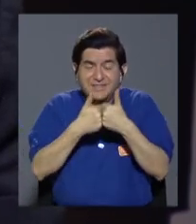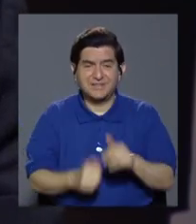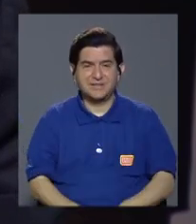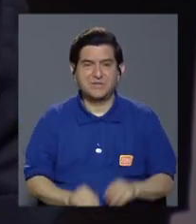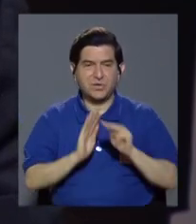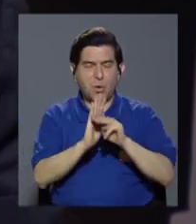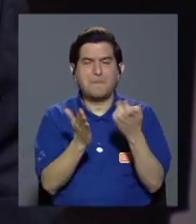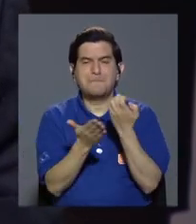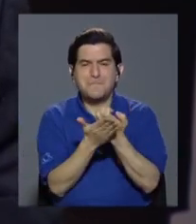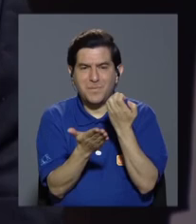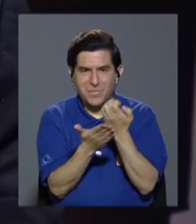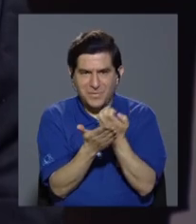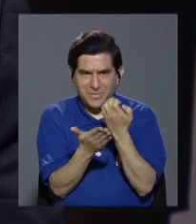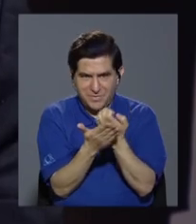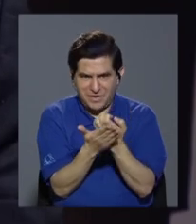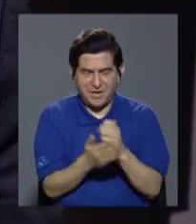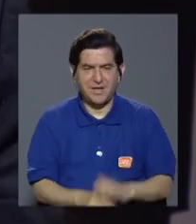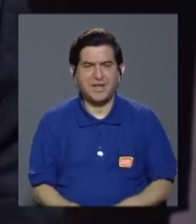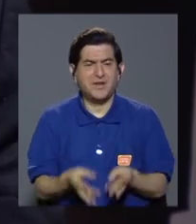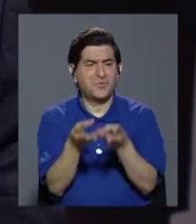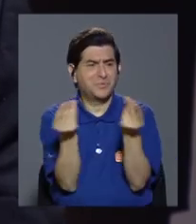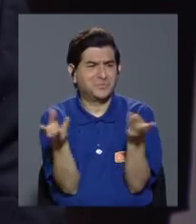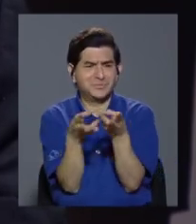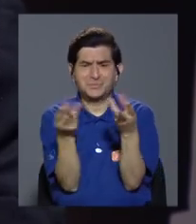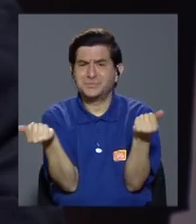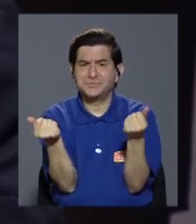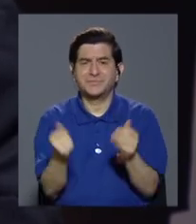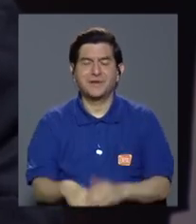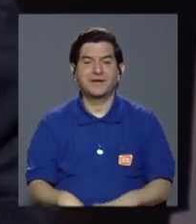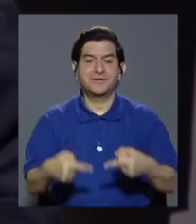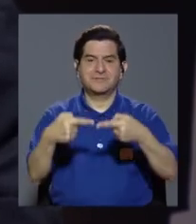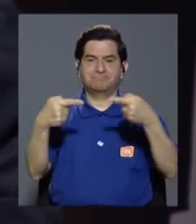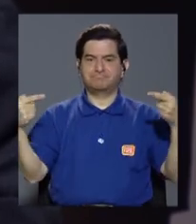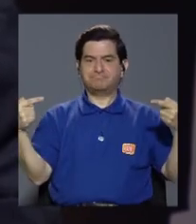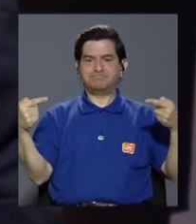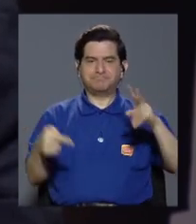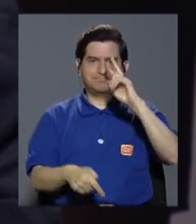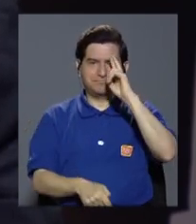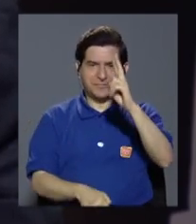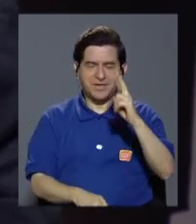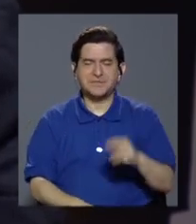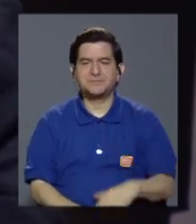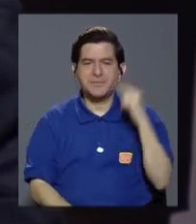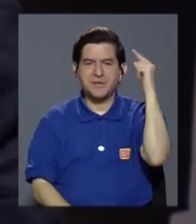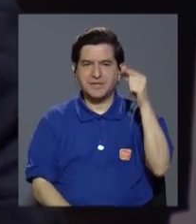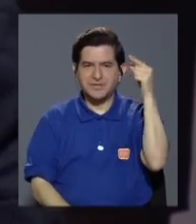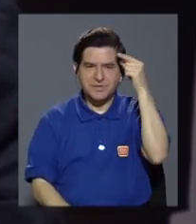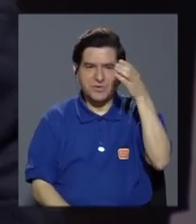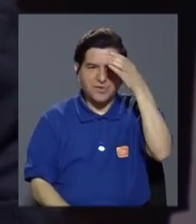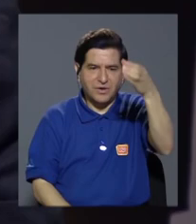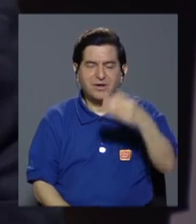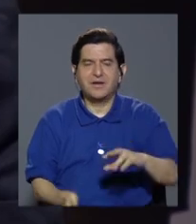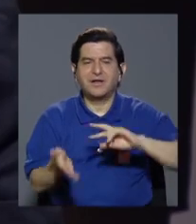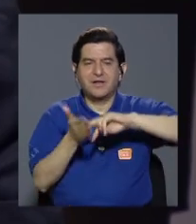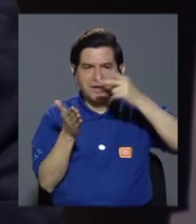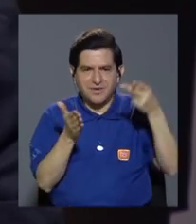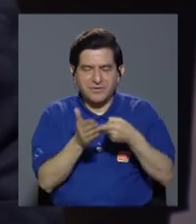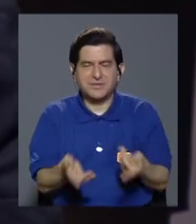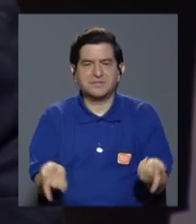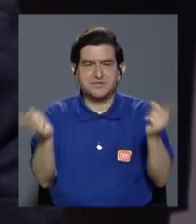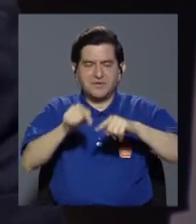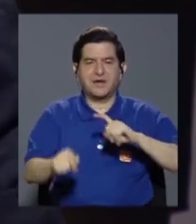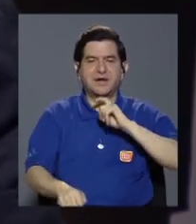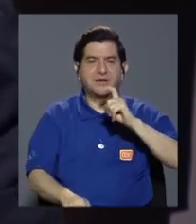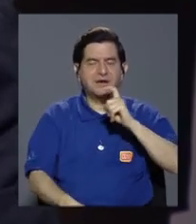modelo económico de producción está en contra del respeto a la lógica cultural por lo menos en lo que tiene que ver con los casos de